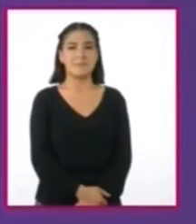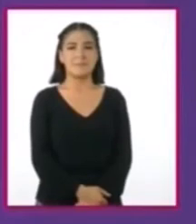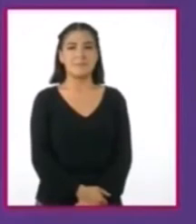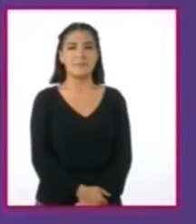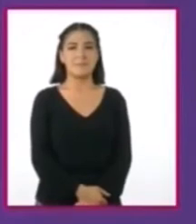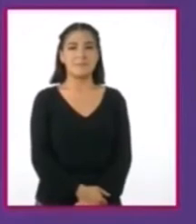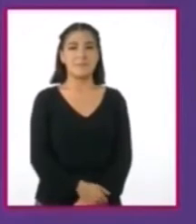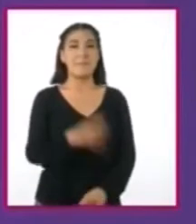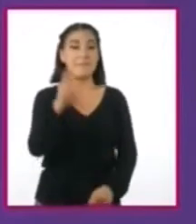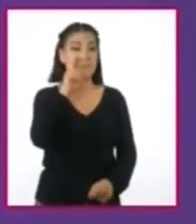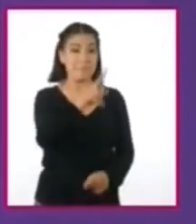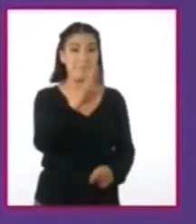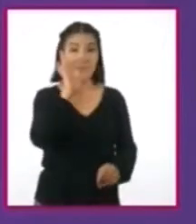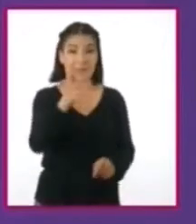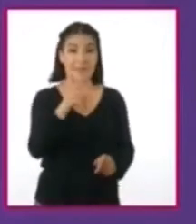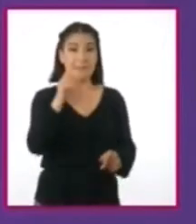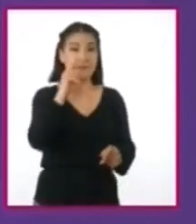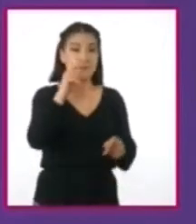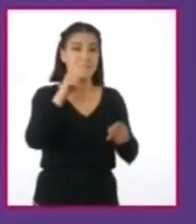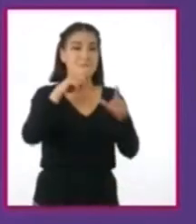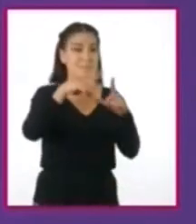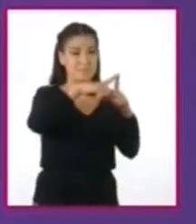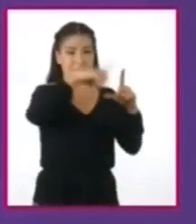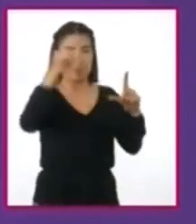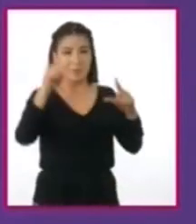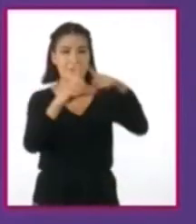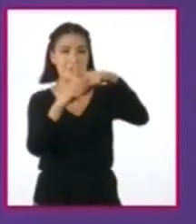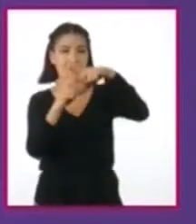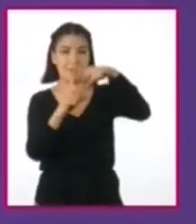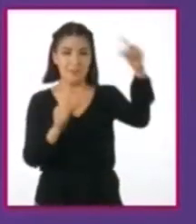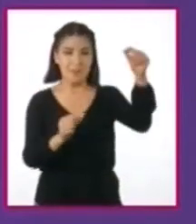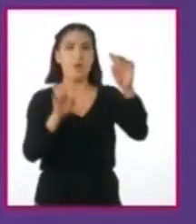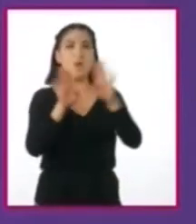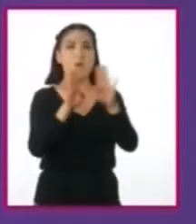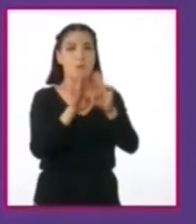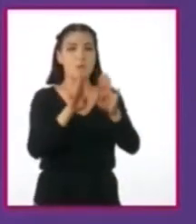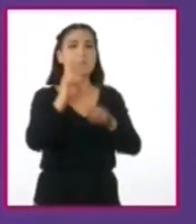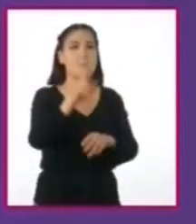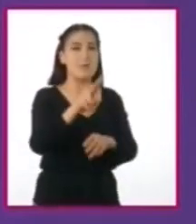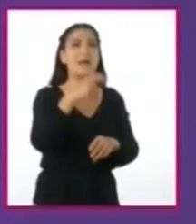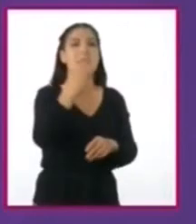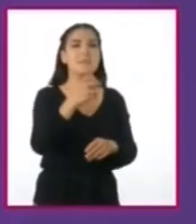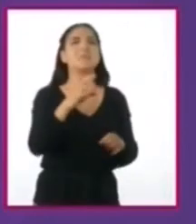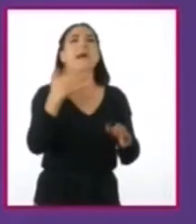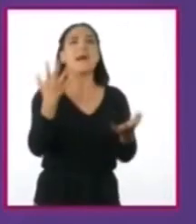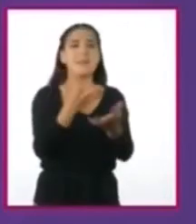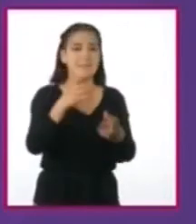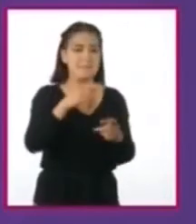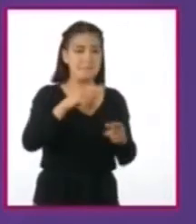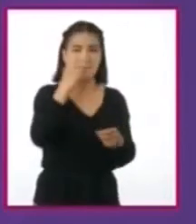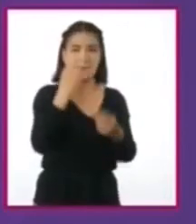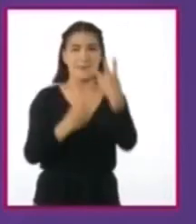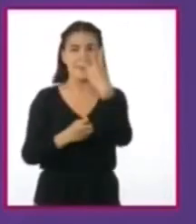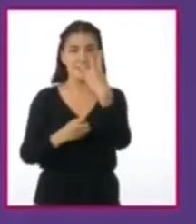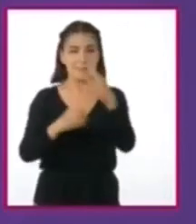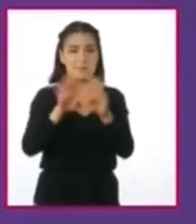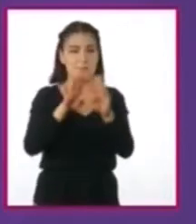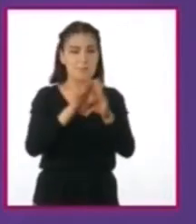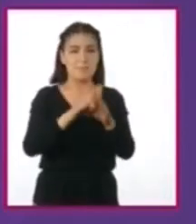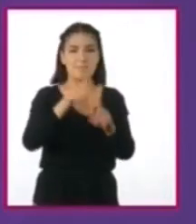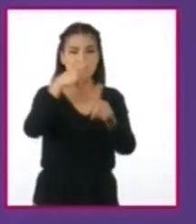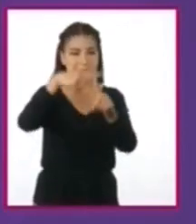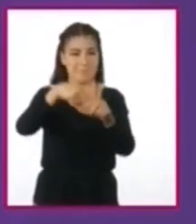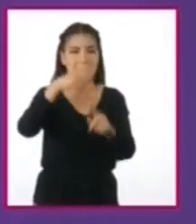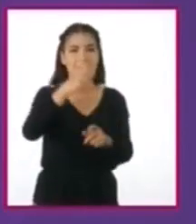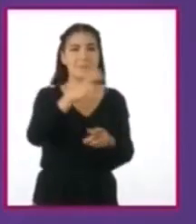Se localizan los centros de cada triángulo equilátero trazado. Esto se logra trazando las tres mediatrices o tres medianas